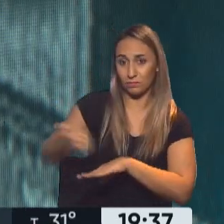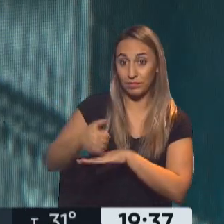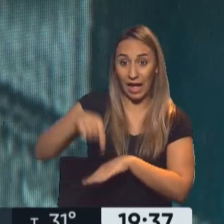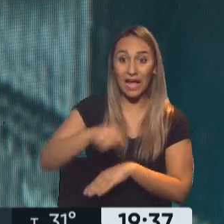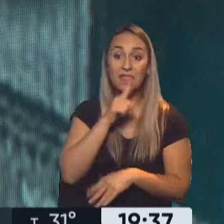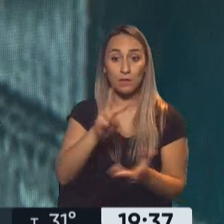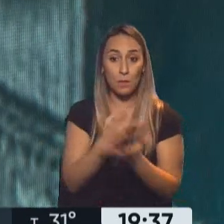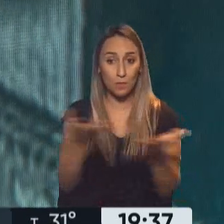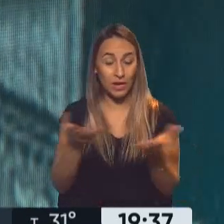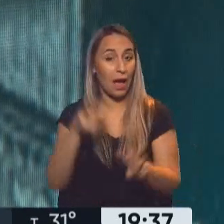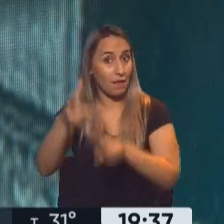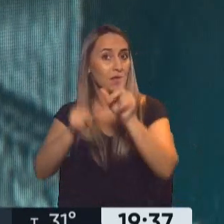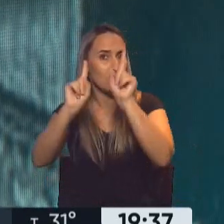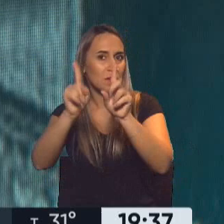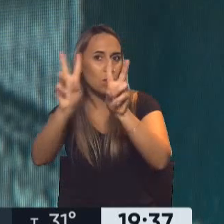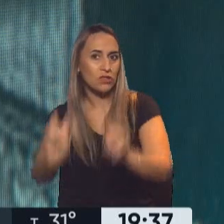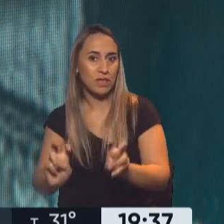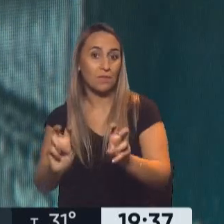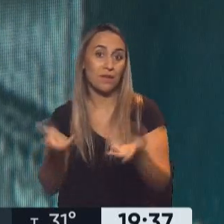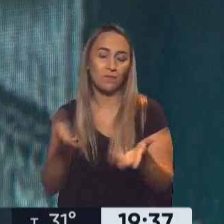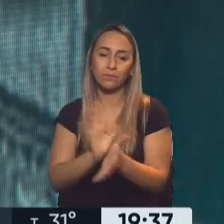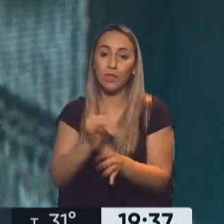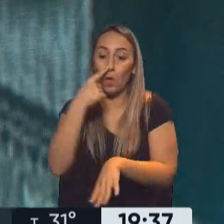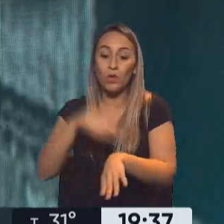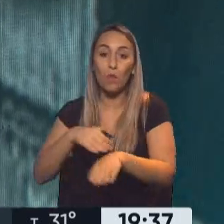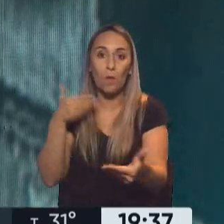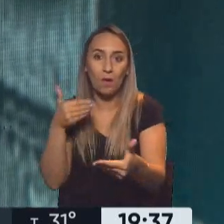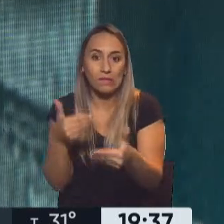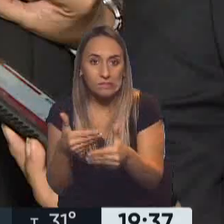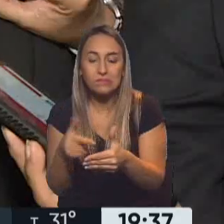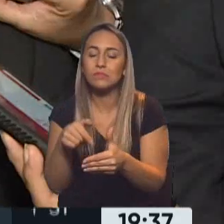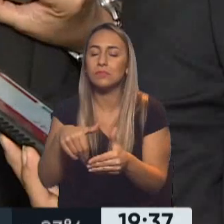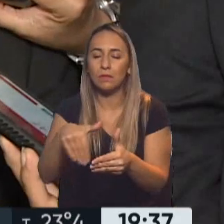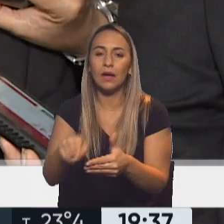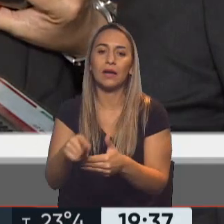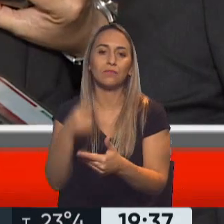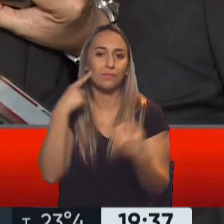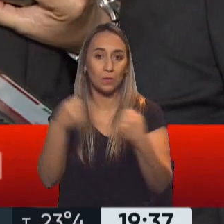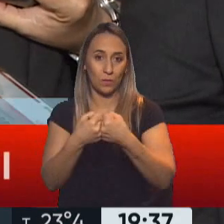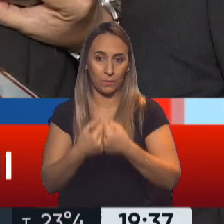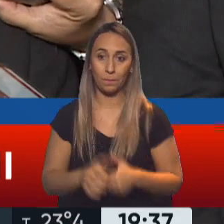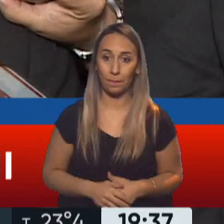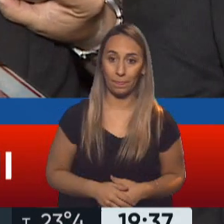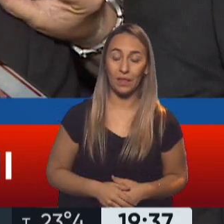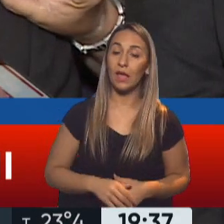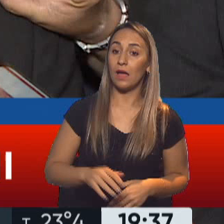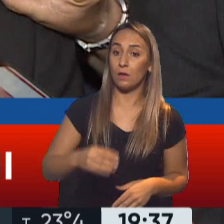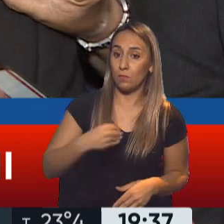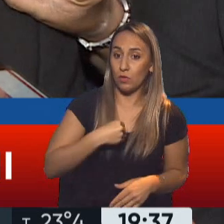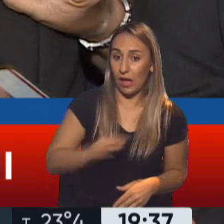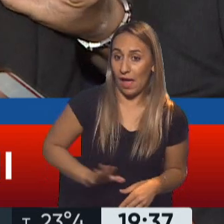hablando justamente sobre esta supuesta recta final en la negociación con el FMI. Está la voluntad y está la